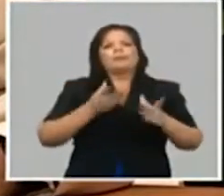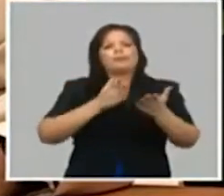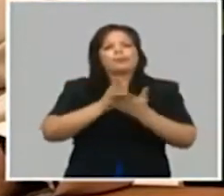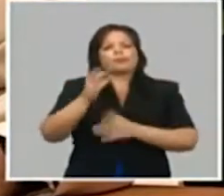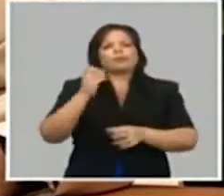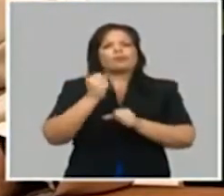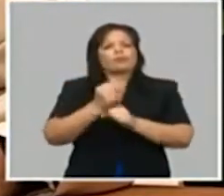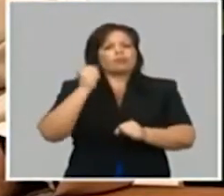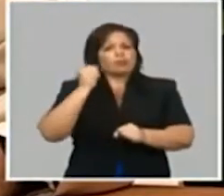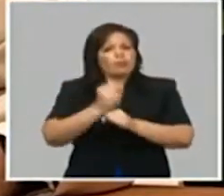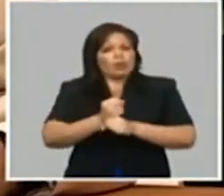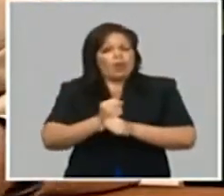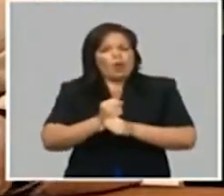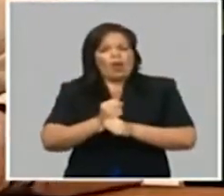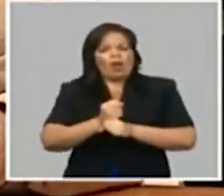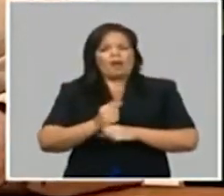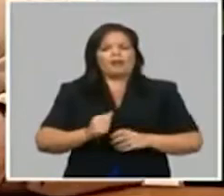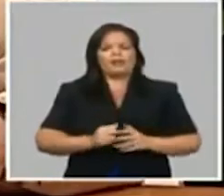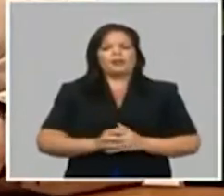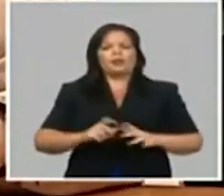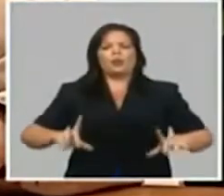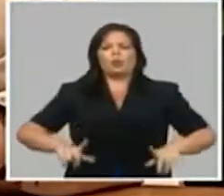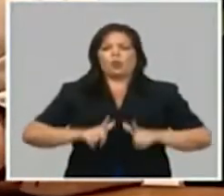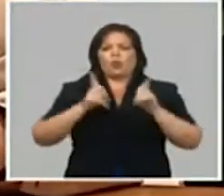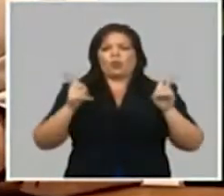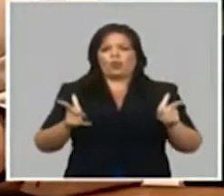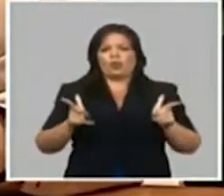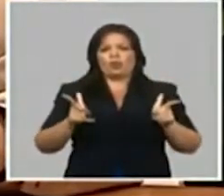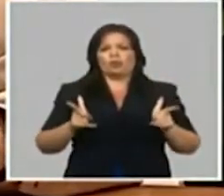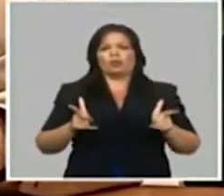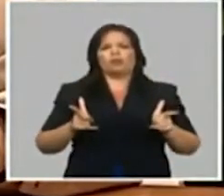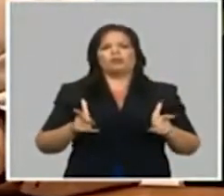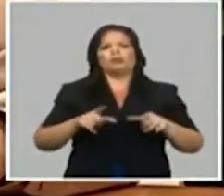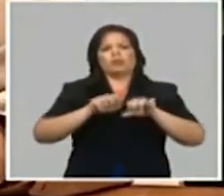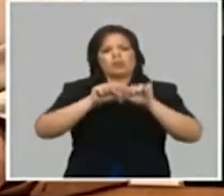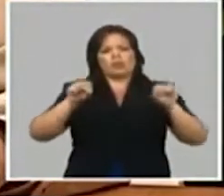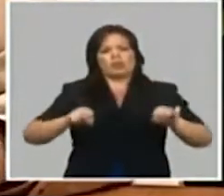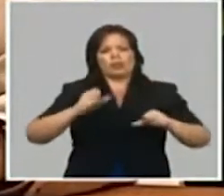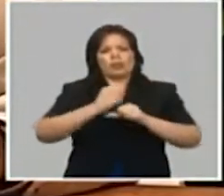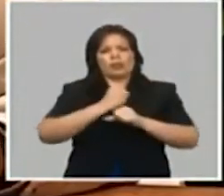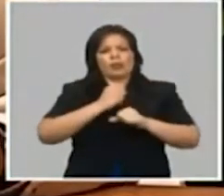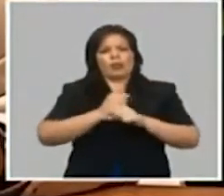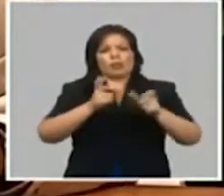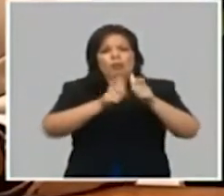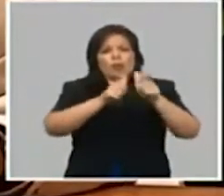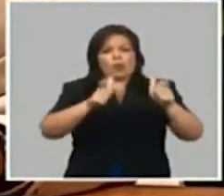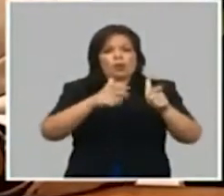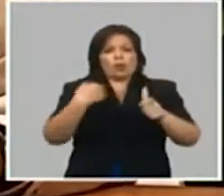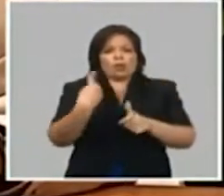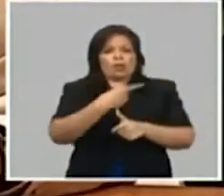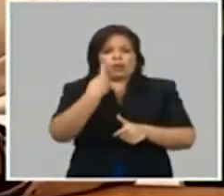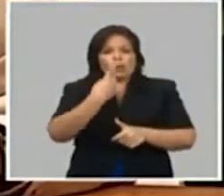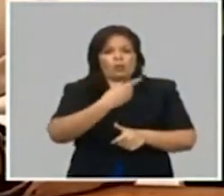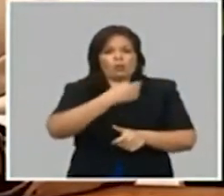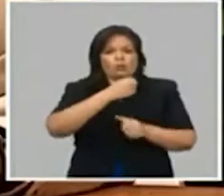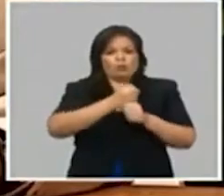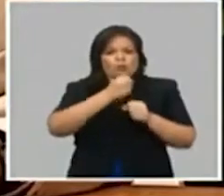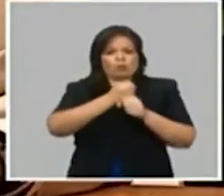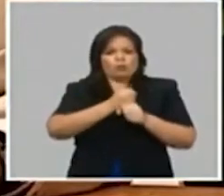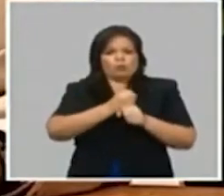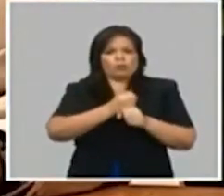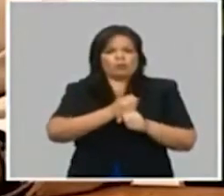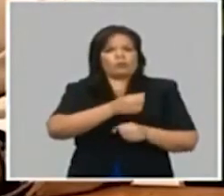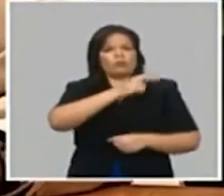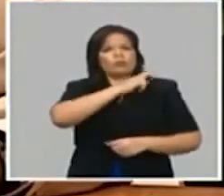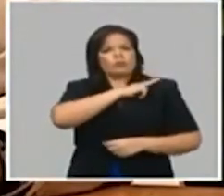unidades con el sistema de trabajo. La mayor parte de nuestros oficiales están integrados a